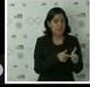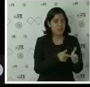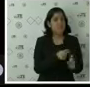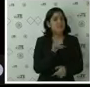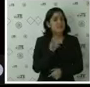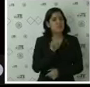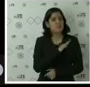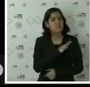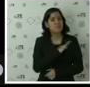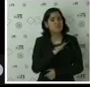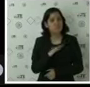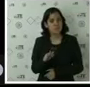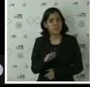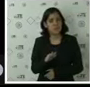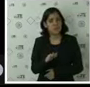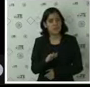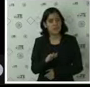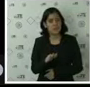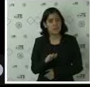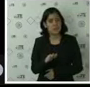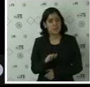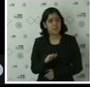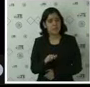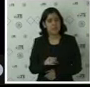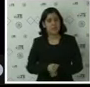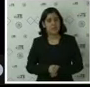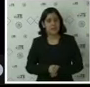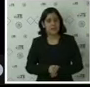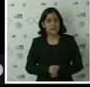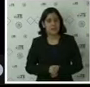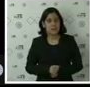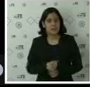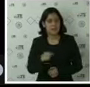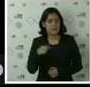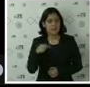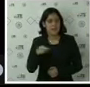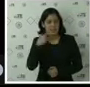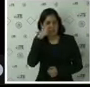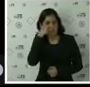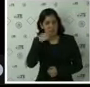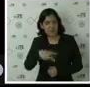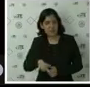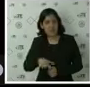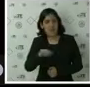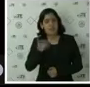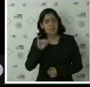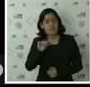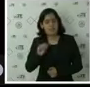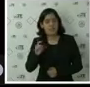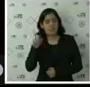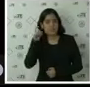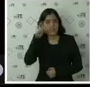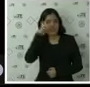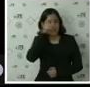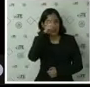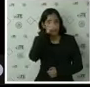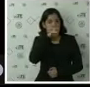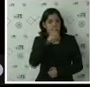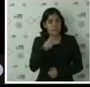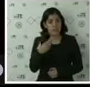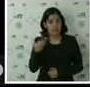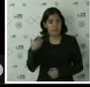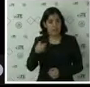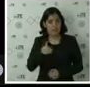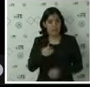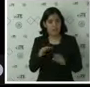en la situación del país es mucho más difícil, porque ya no es tanto solo lo de la brecha